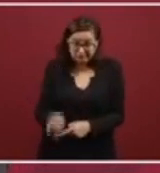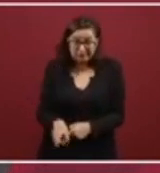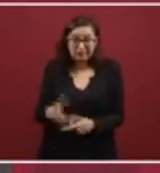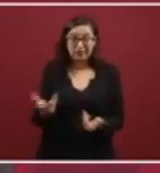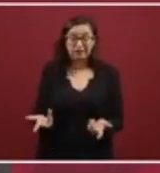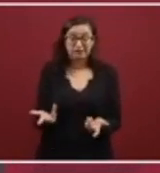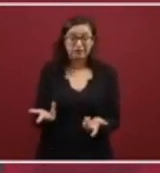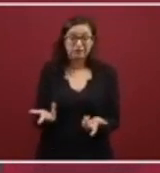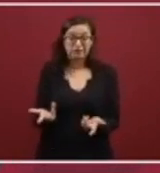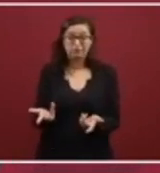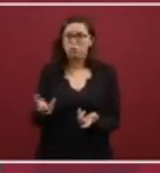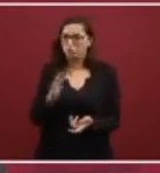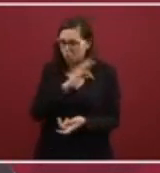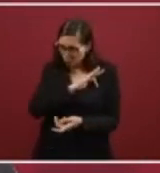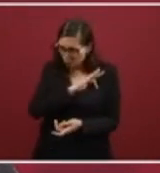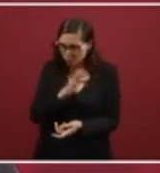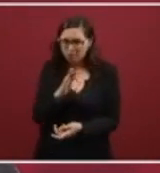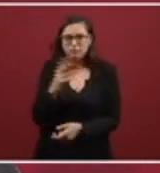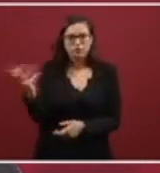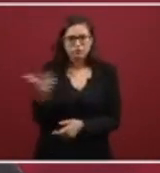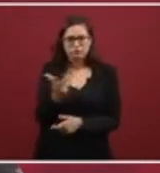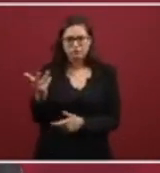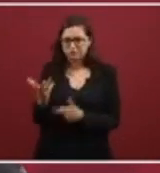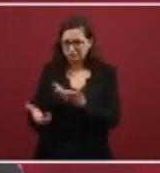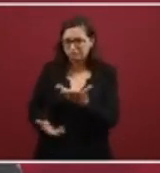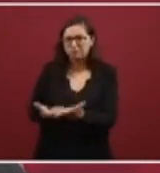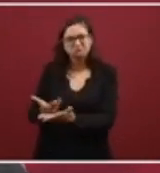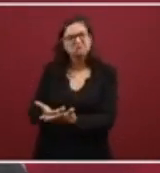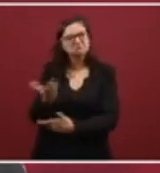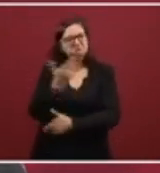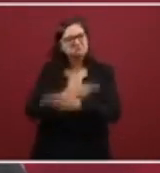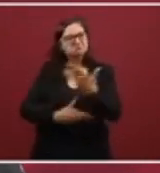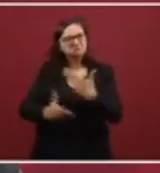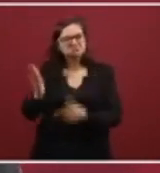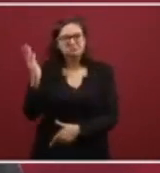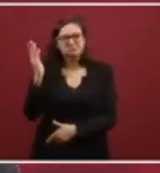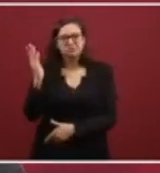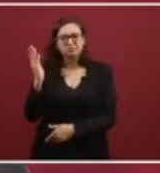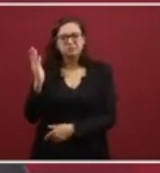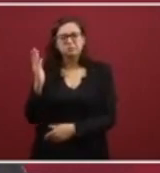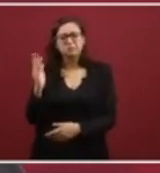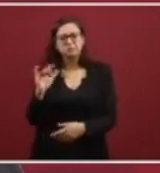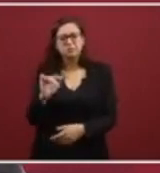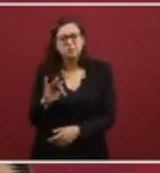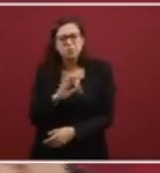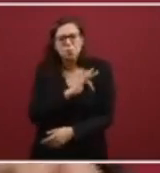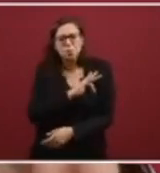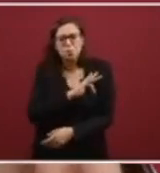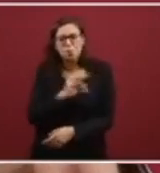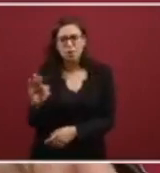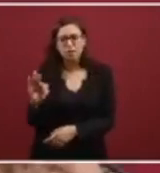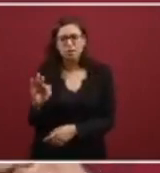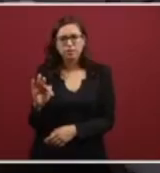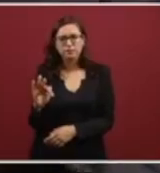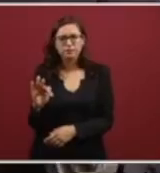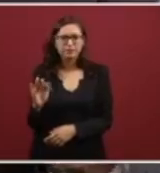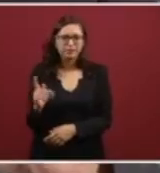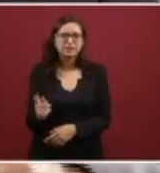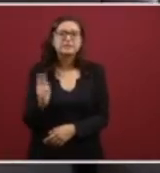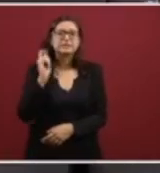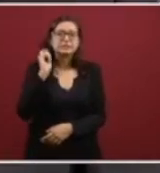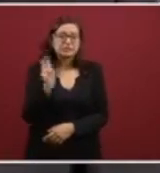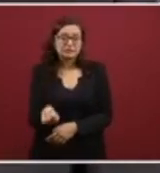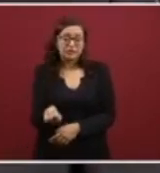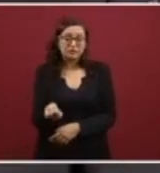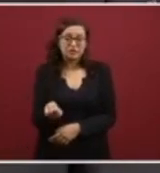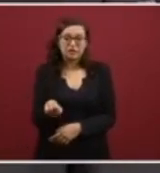las medidas que se están promoviendo pueden tener éxito, que pueden considerarse. Y entonces ir reduciendo el